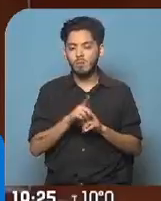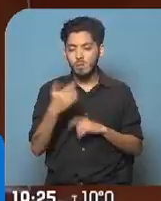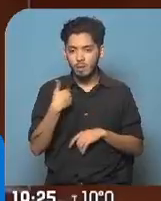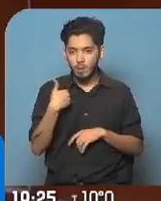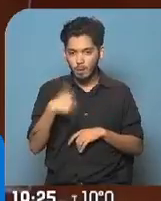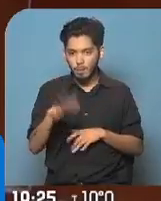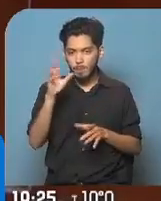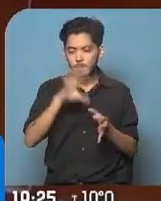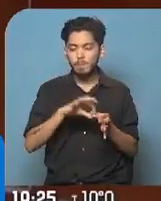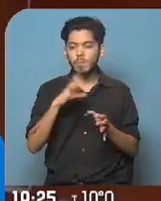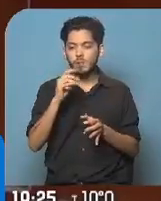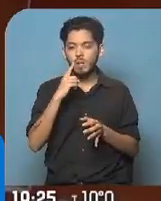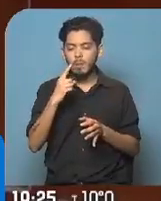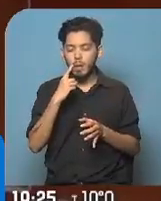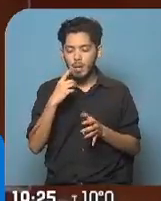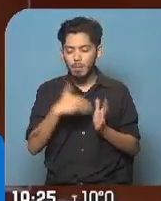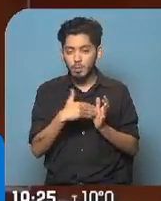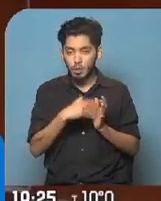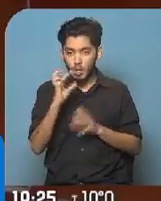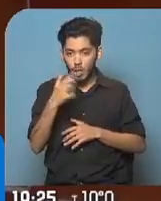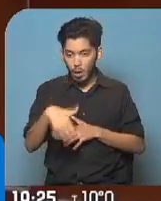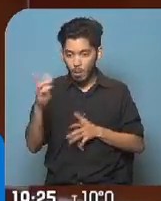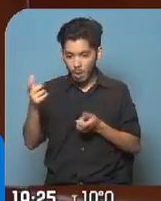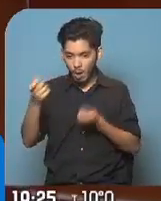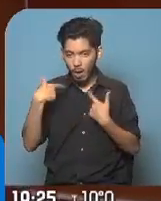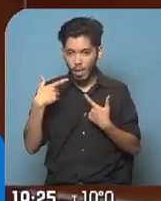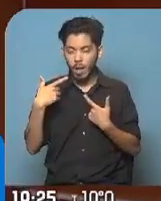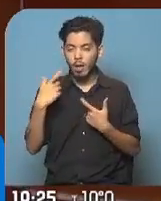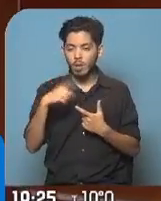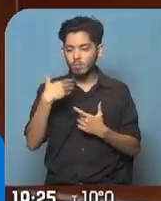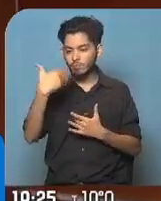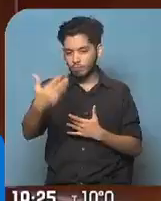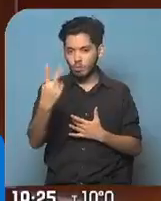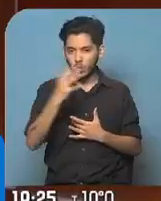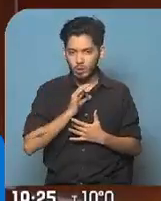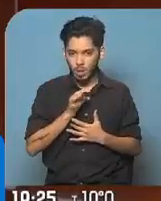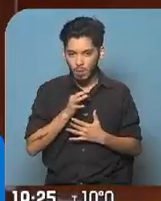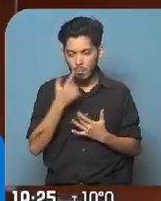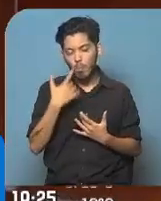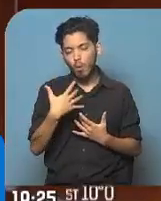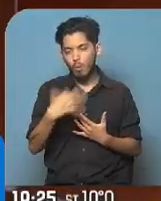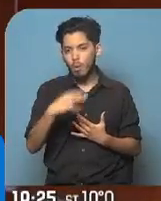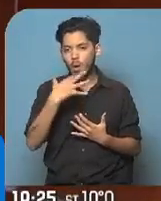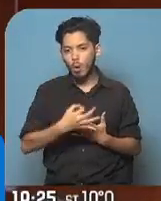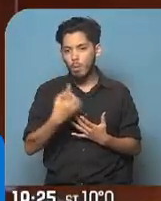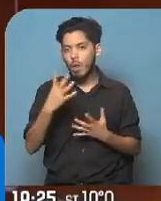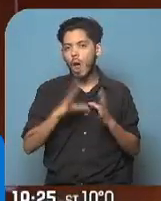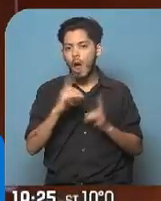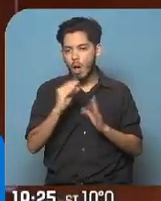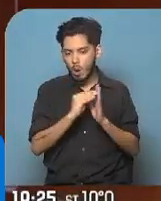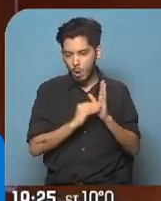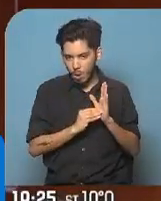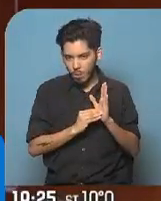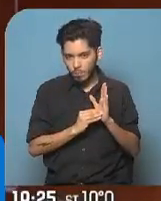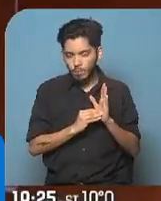va a acceder a 50 mil millones de dólares en los próximos dos años pero obviamente tiene que cumplir una cierta una